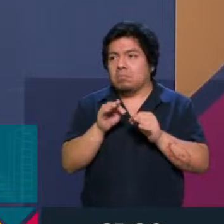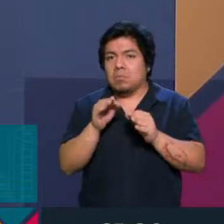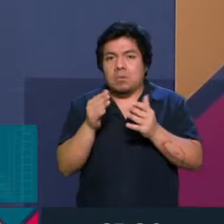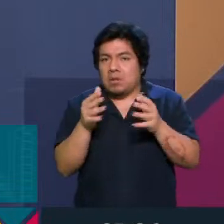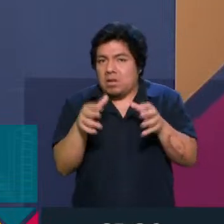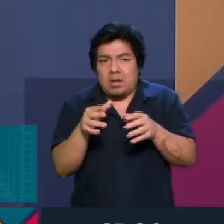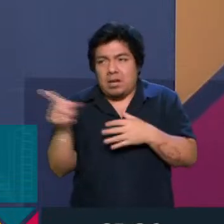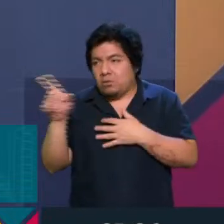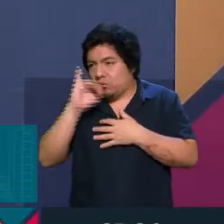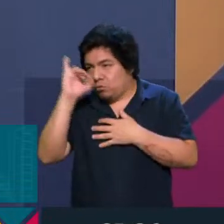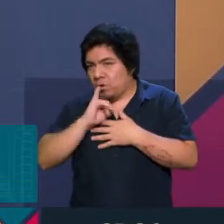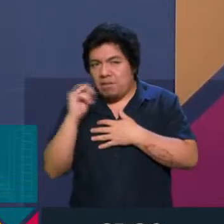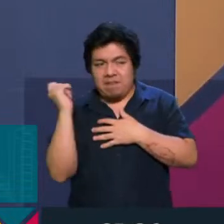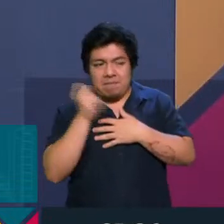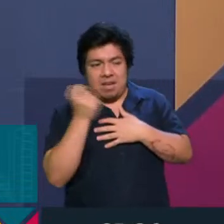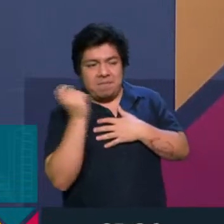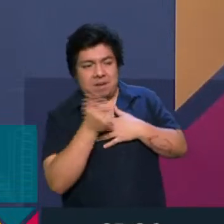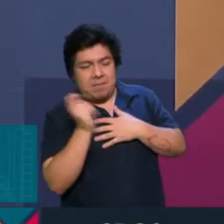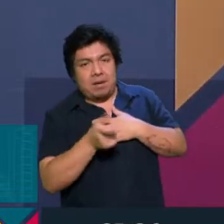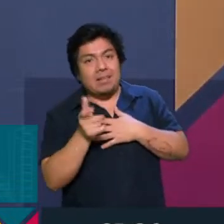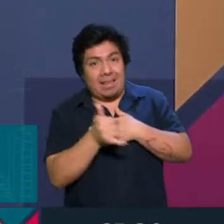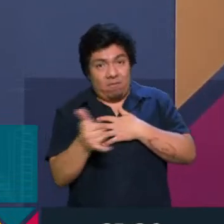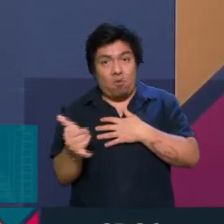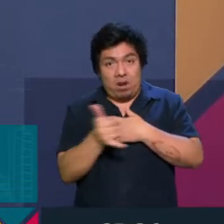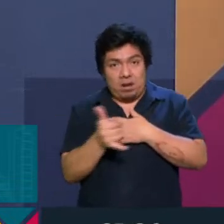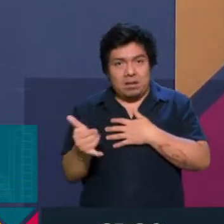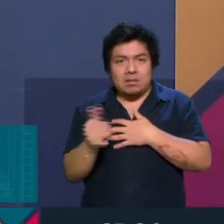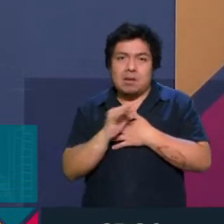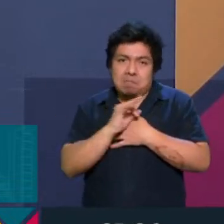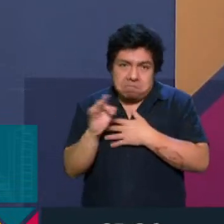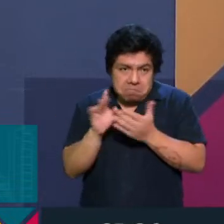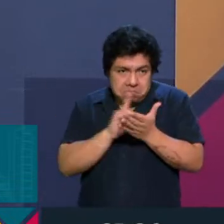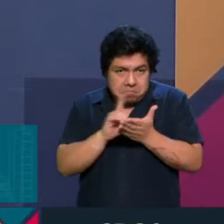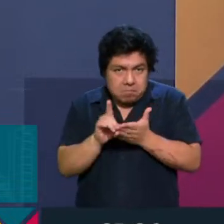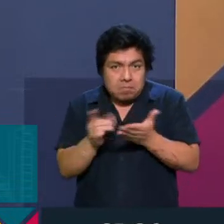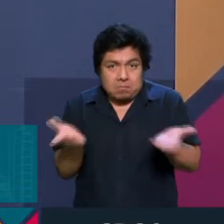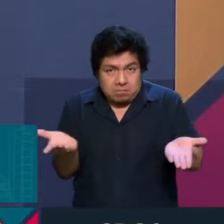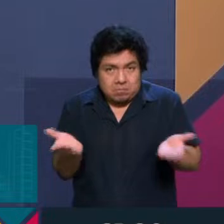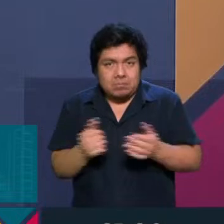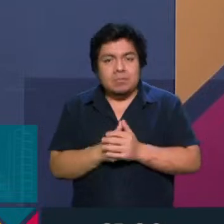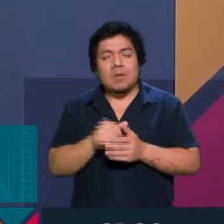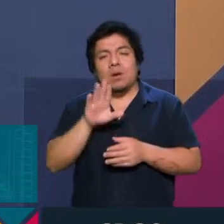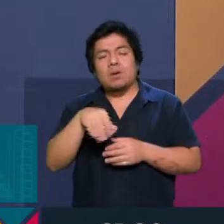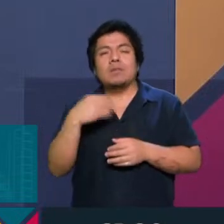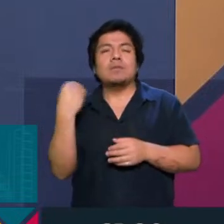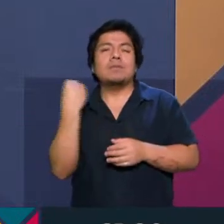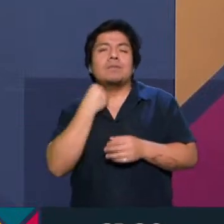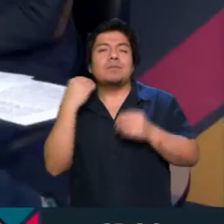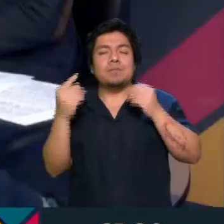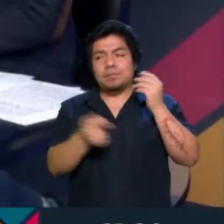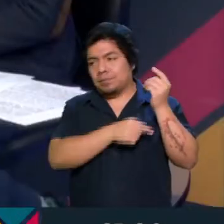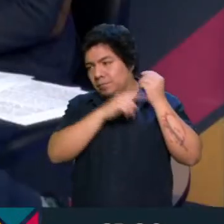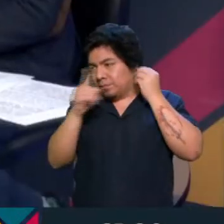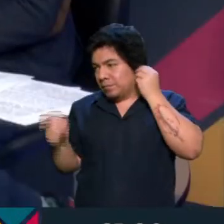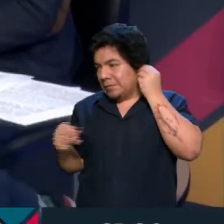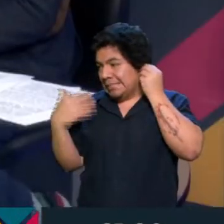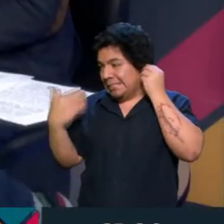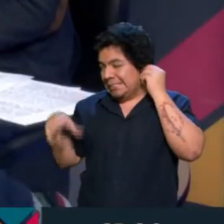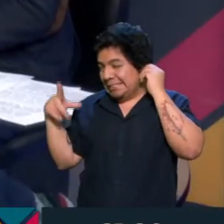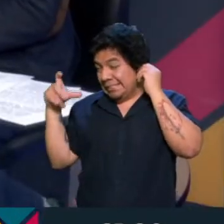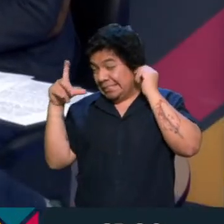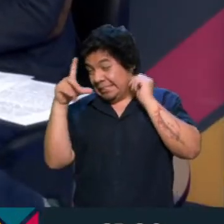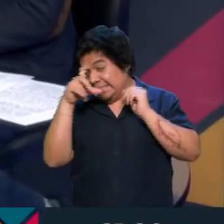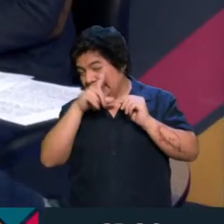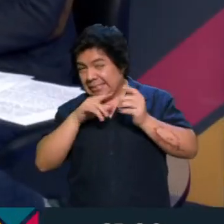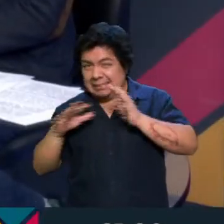un patrón que aporte a su subcuenta de vivienda, por supuesto que también tienen ellos este derecho. Abogado, ahora vámonos a la parte escabrosa, por